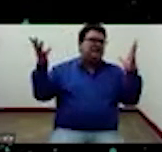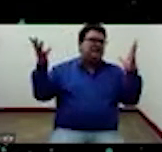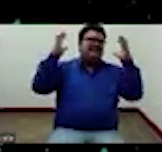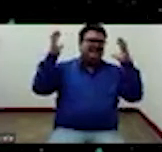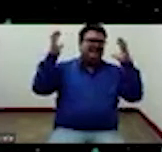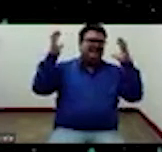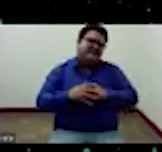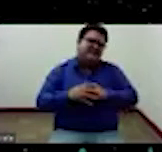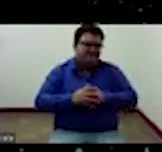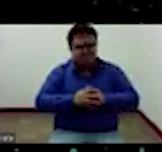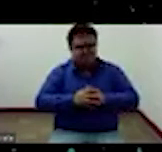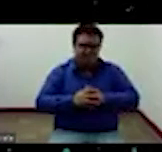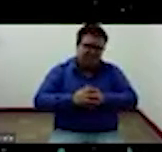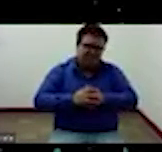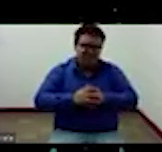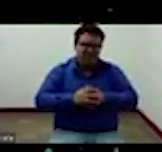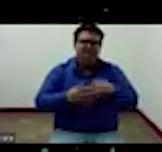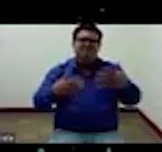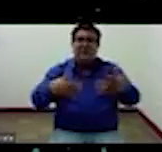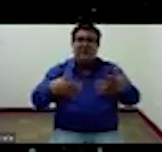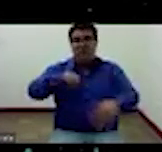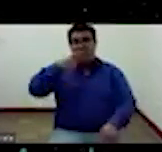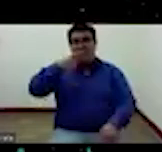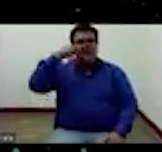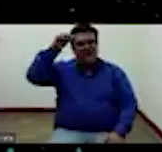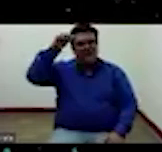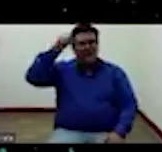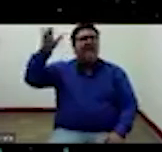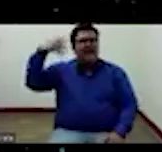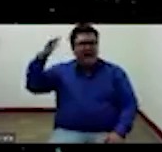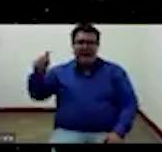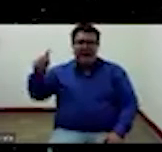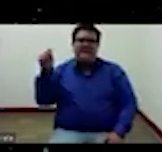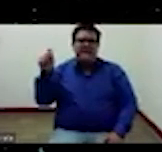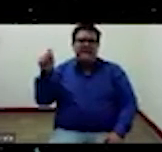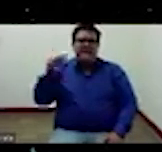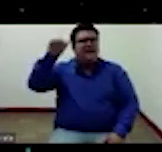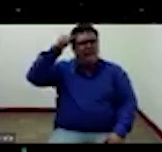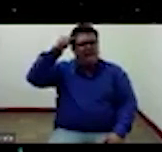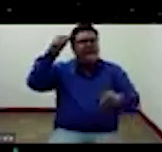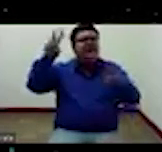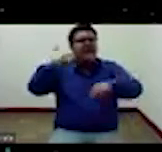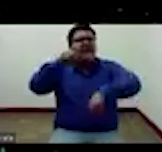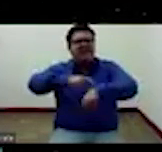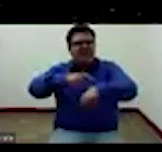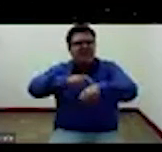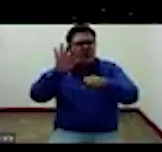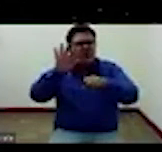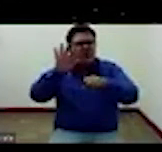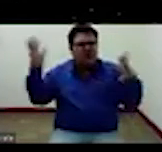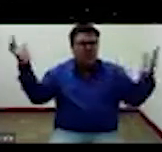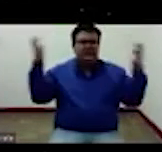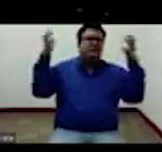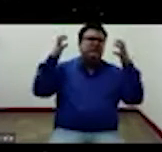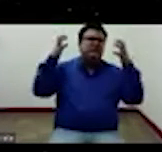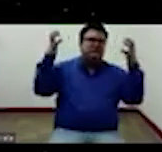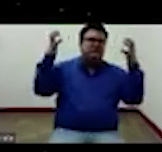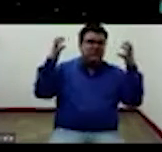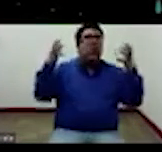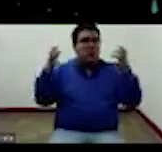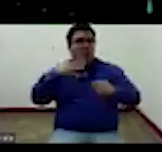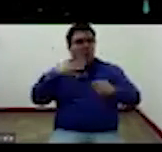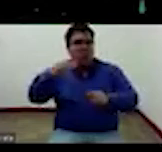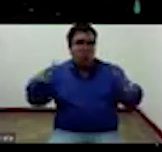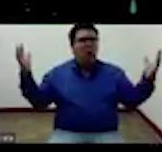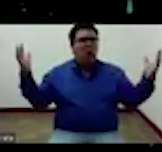digamos, al menos mi papá recordaba perfectamente la noción de tiempos del ruido, que fue un gran ruido que sonó en